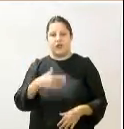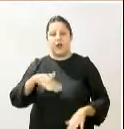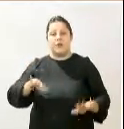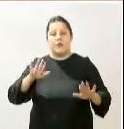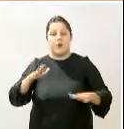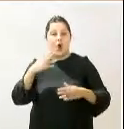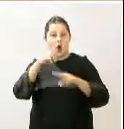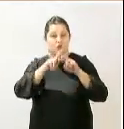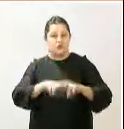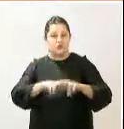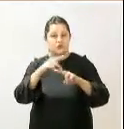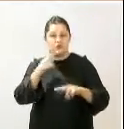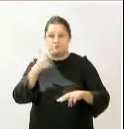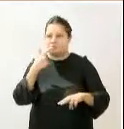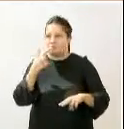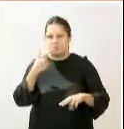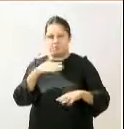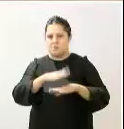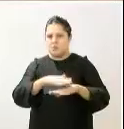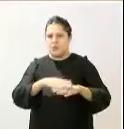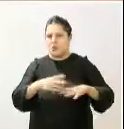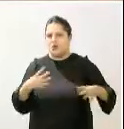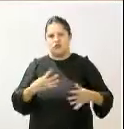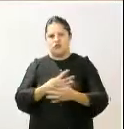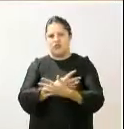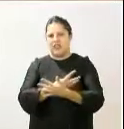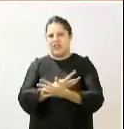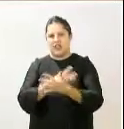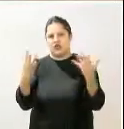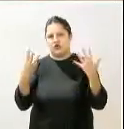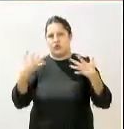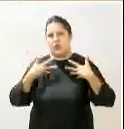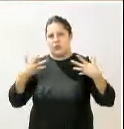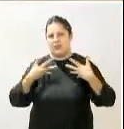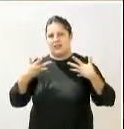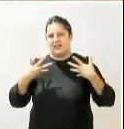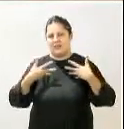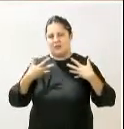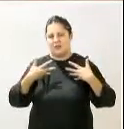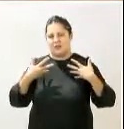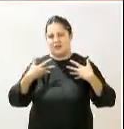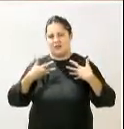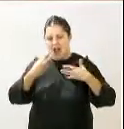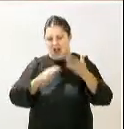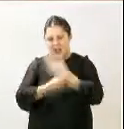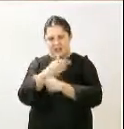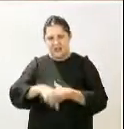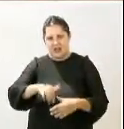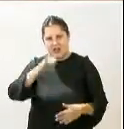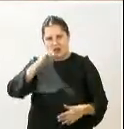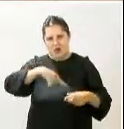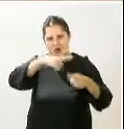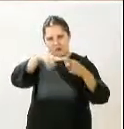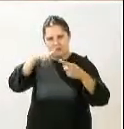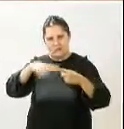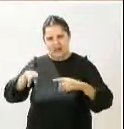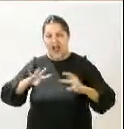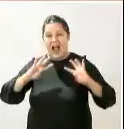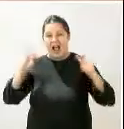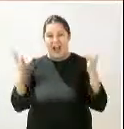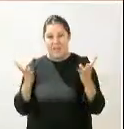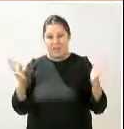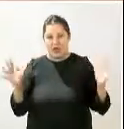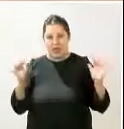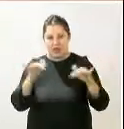menos 18 víctimas nacidas en La Rioja en diferentes campos de concentración. Es verdad que la situación